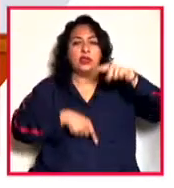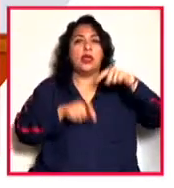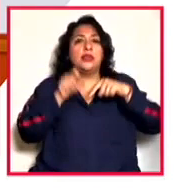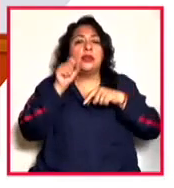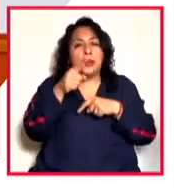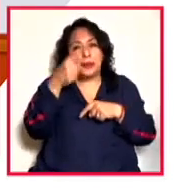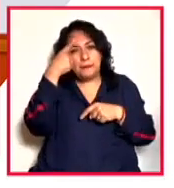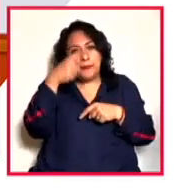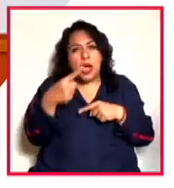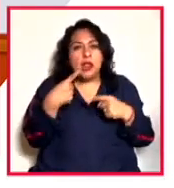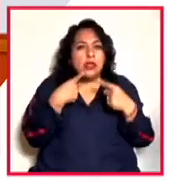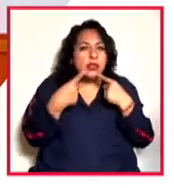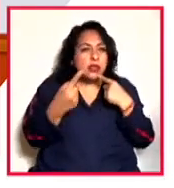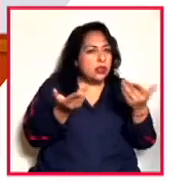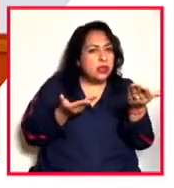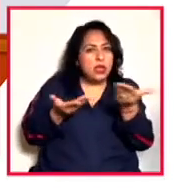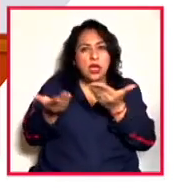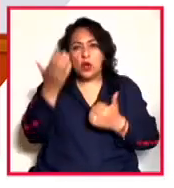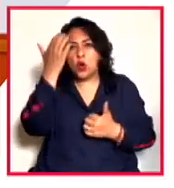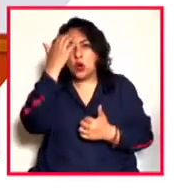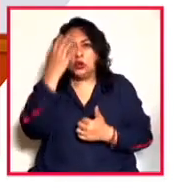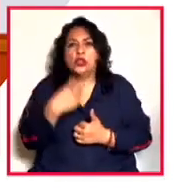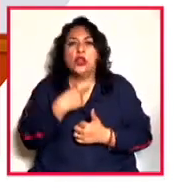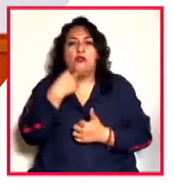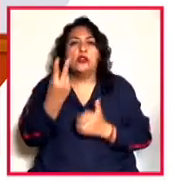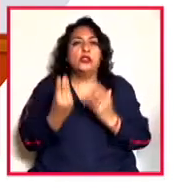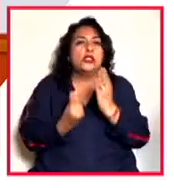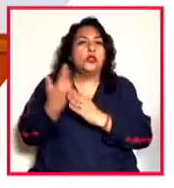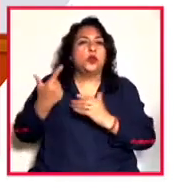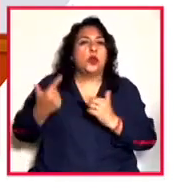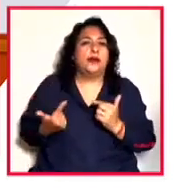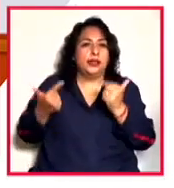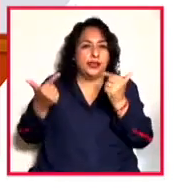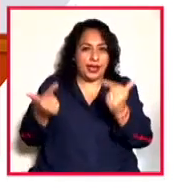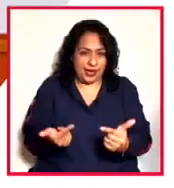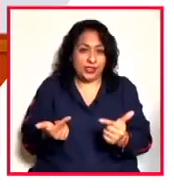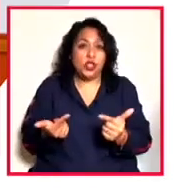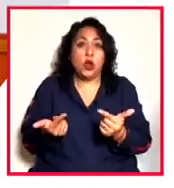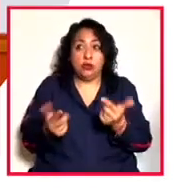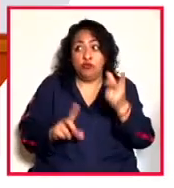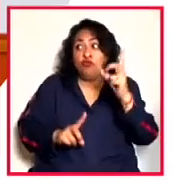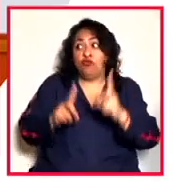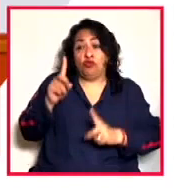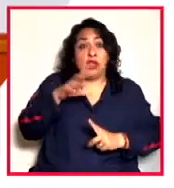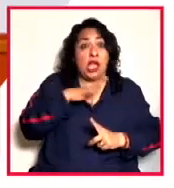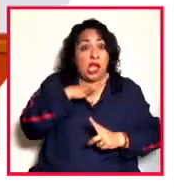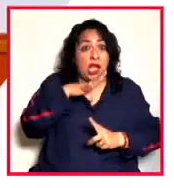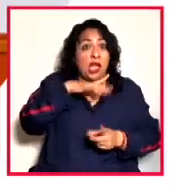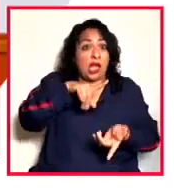entablar diálogos y conocer las voces de las nuevas generaciones y las inquietudes que tienen a partir